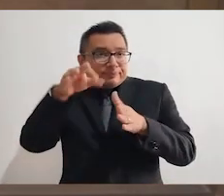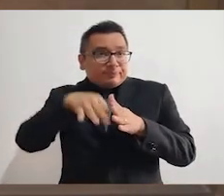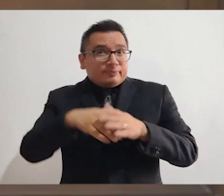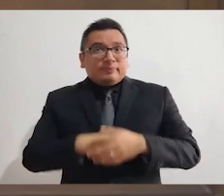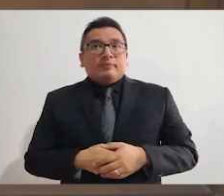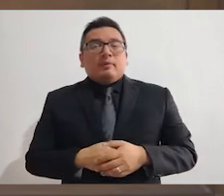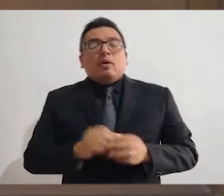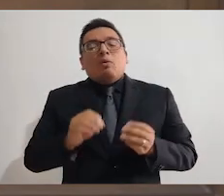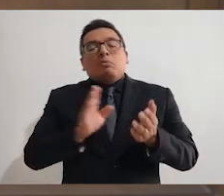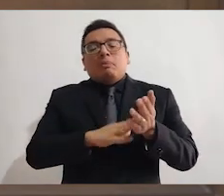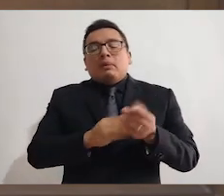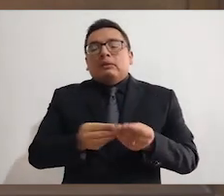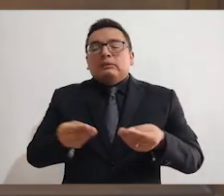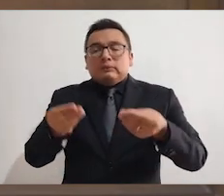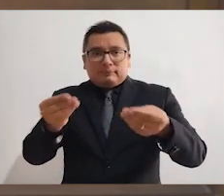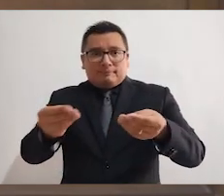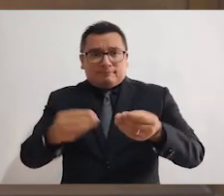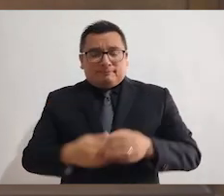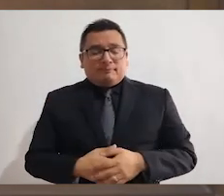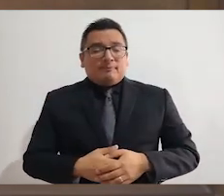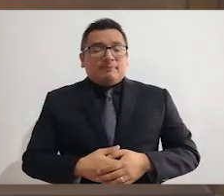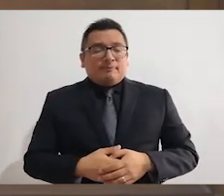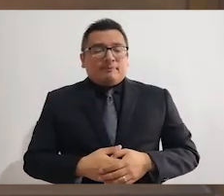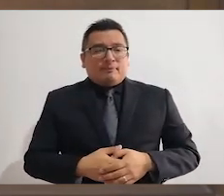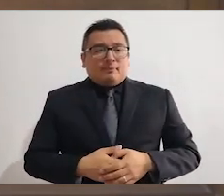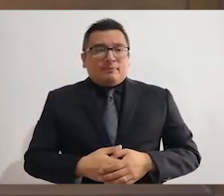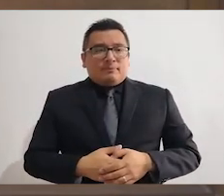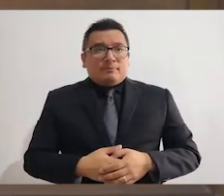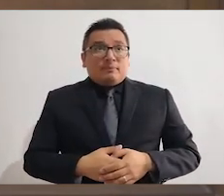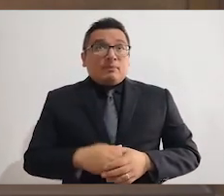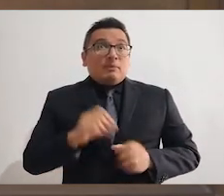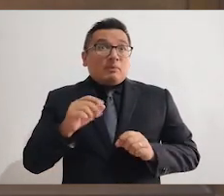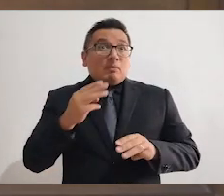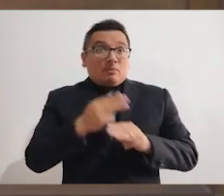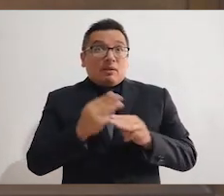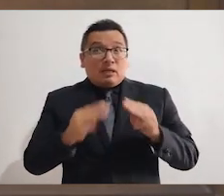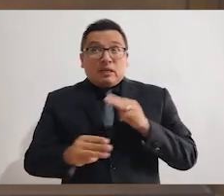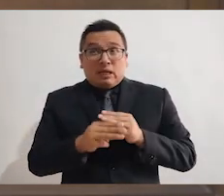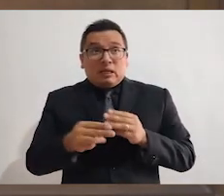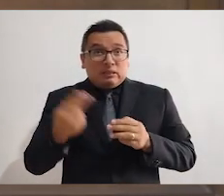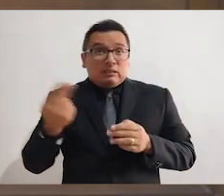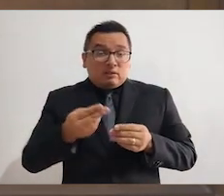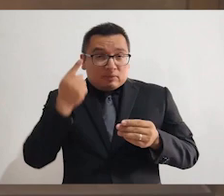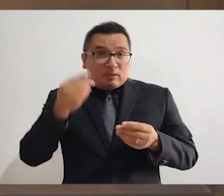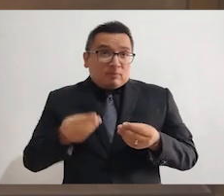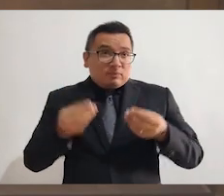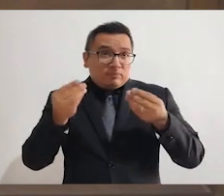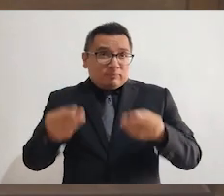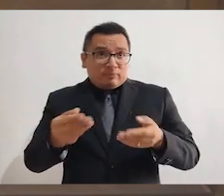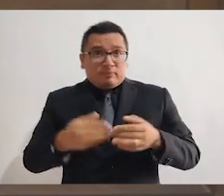acercarles su boleta, que tengan el material electoral correcto.